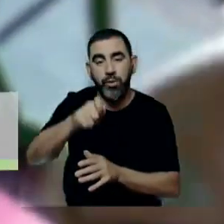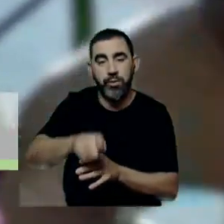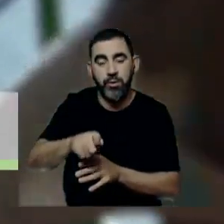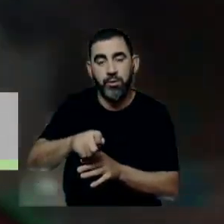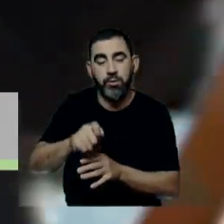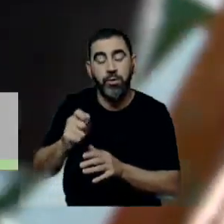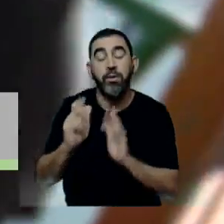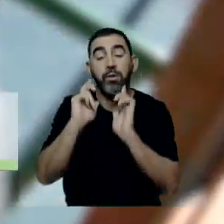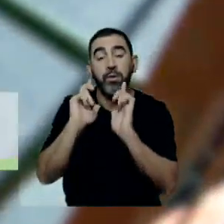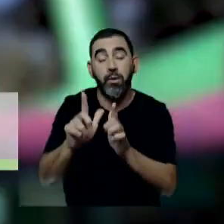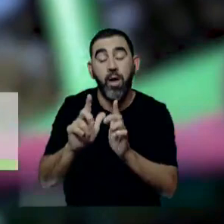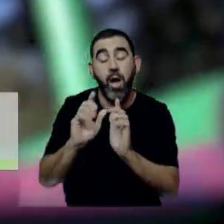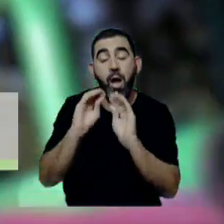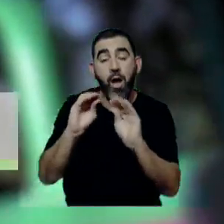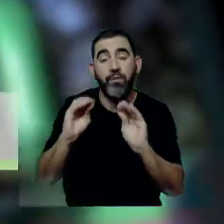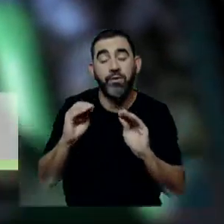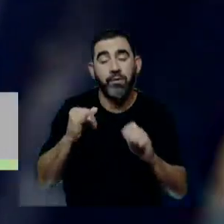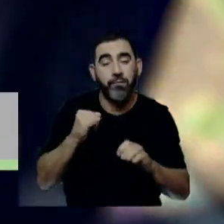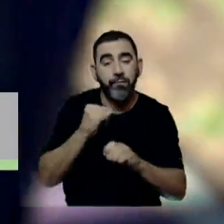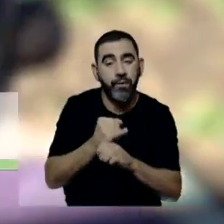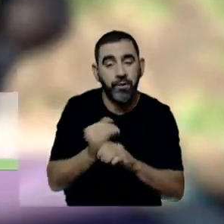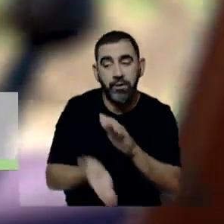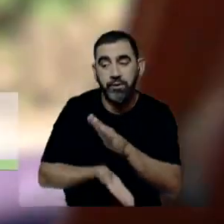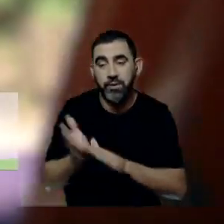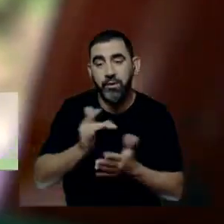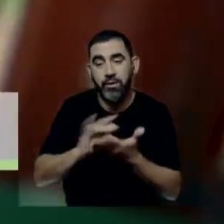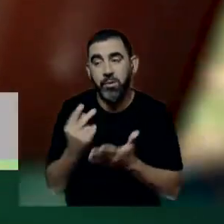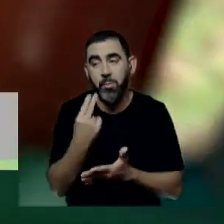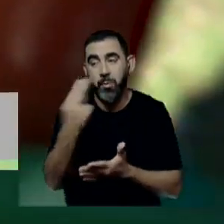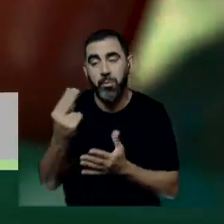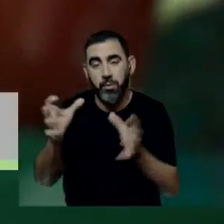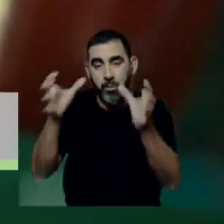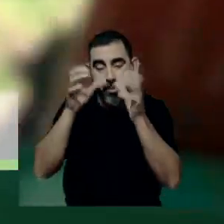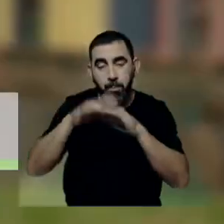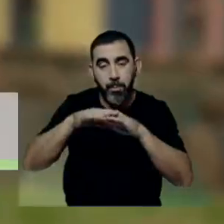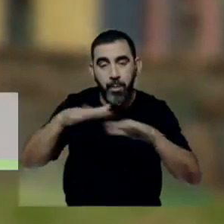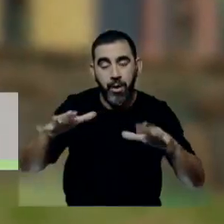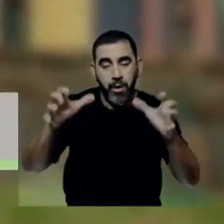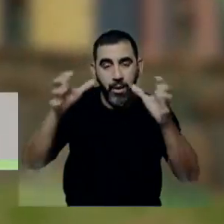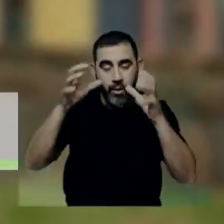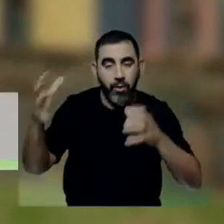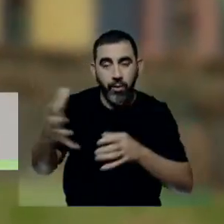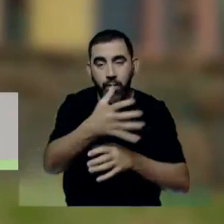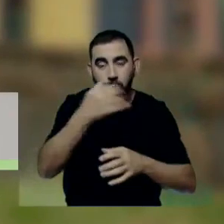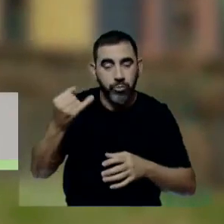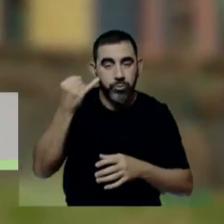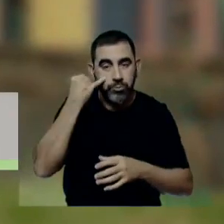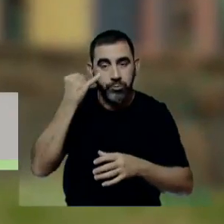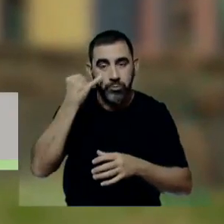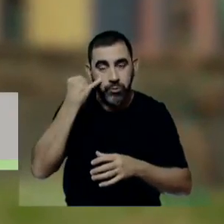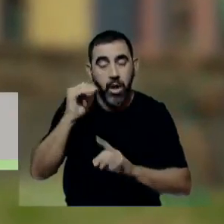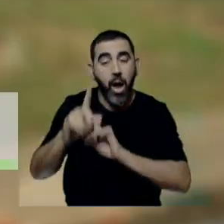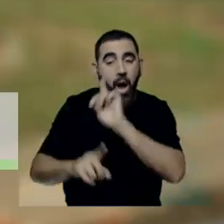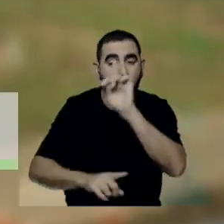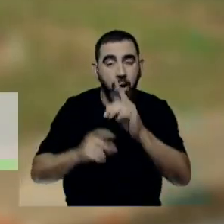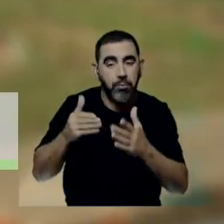La jerarca advirtió que hay fallas en las salidas no autorizadas que exponen a los menores a riesgos de explotación sexual. Hay casos que